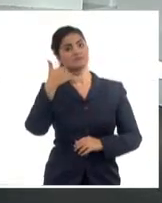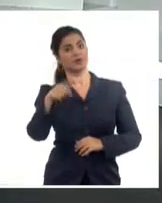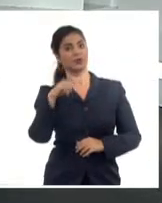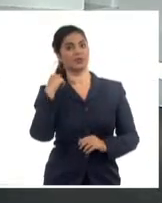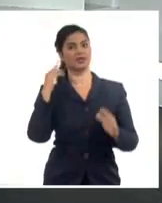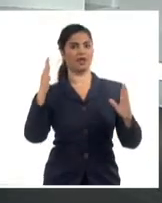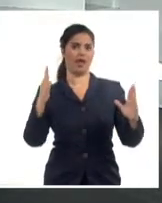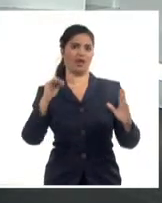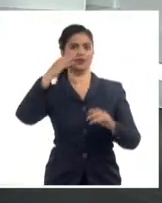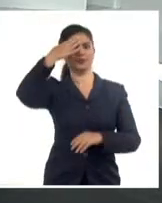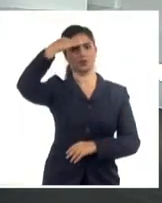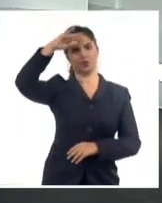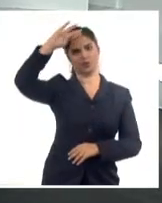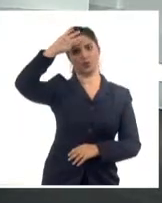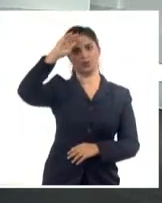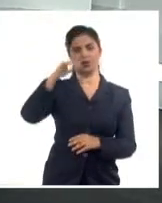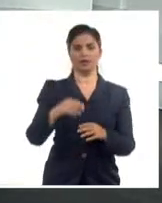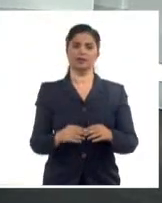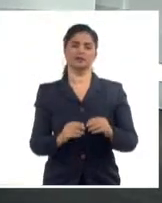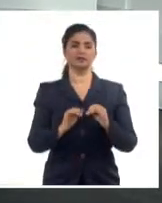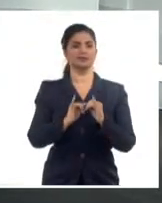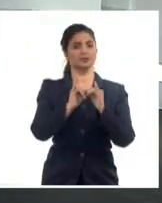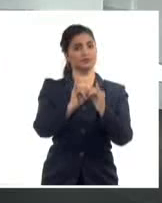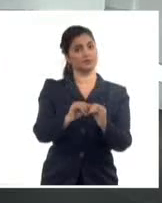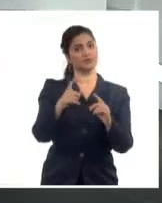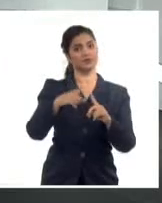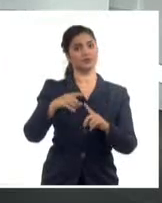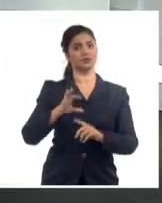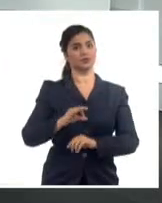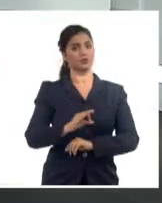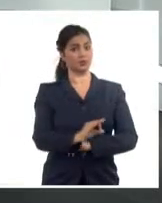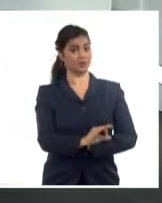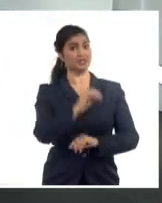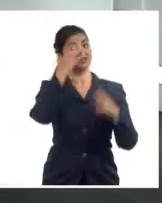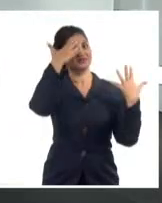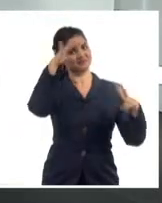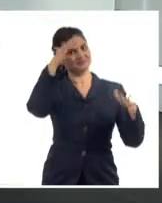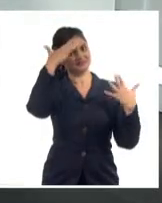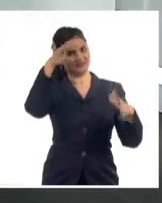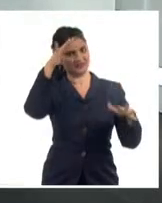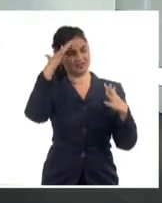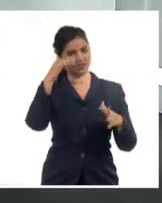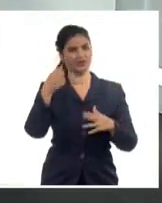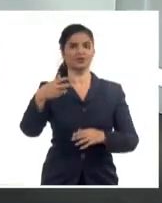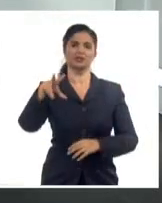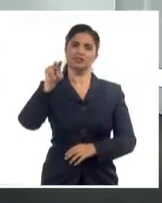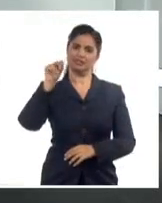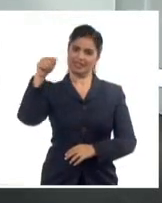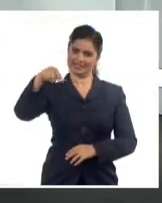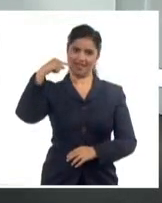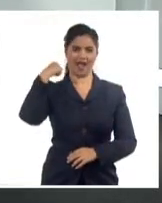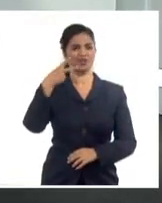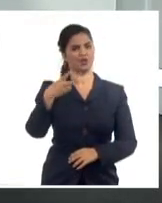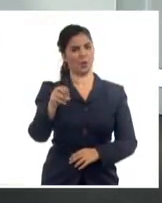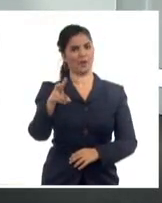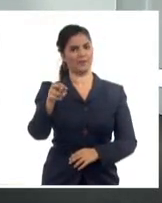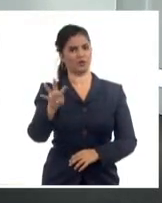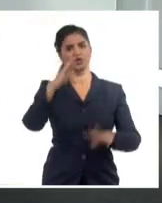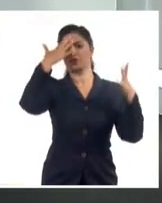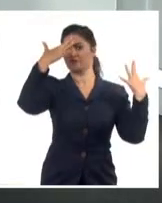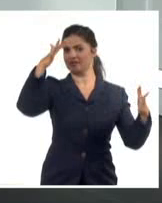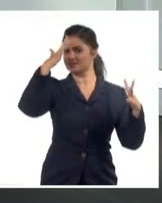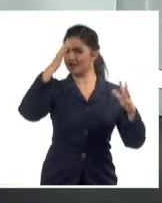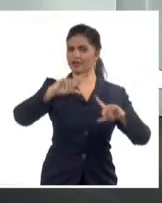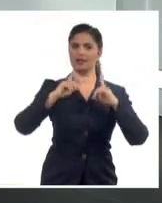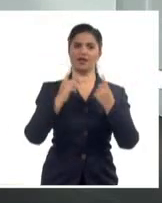nuestro país. En la red social, Morales Ojeda les deseó nuevos éxitos en el 2024. Vendrán más